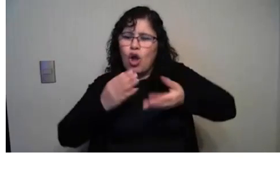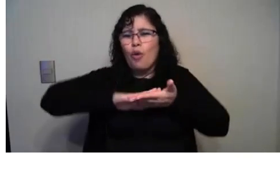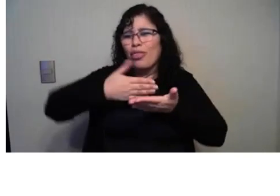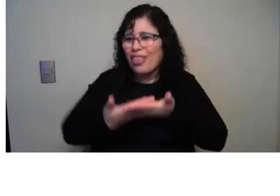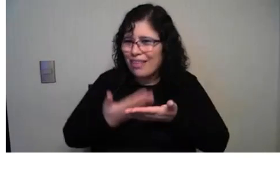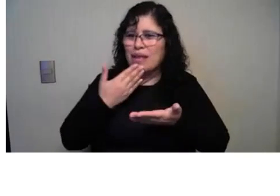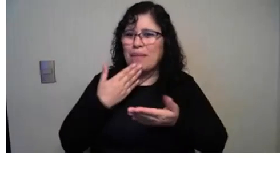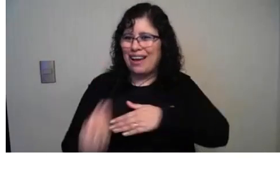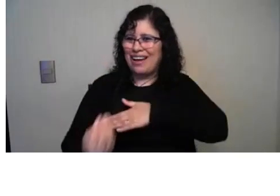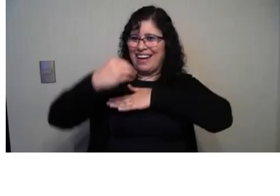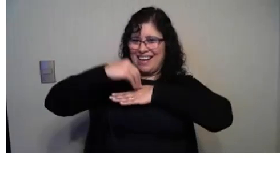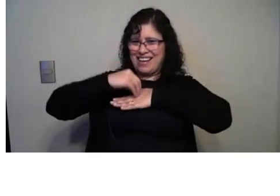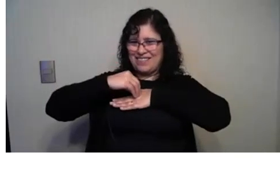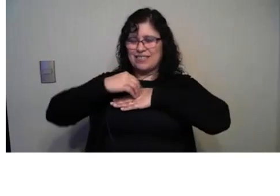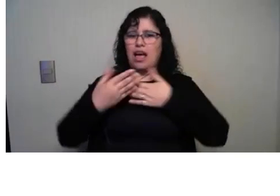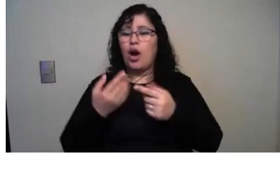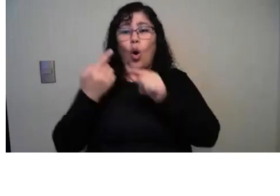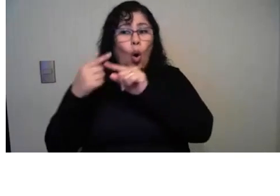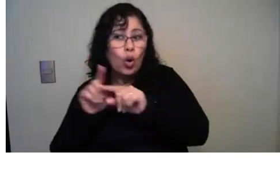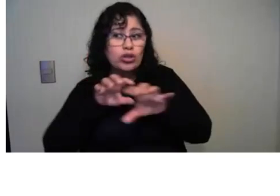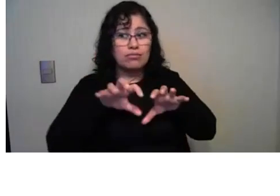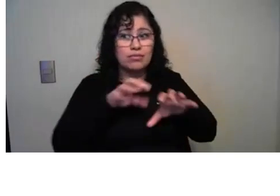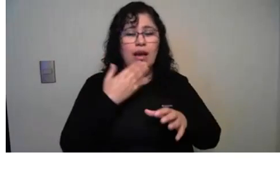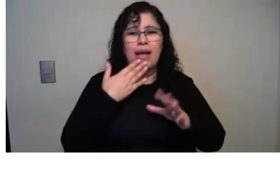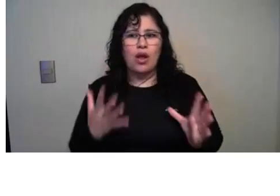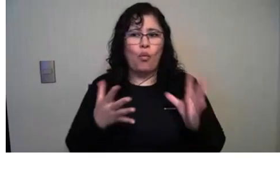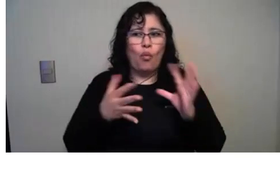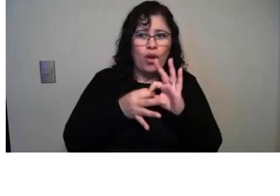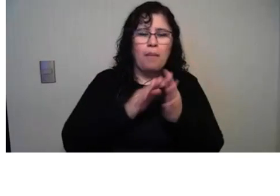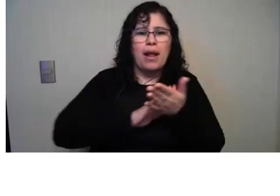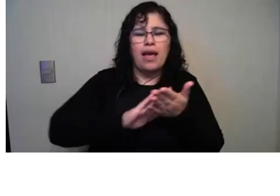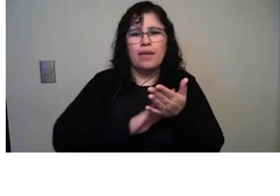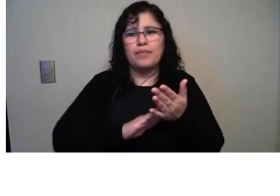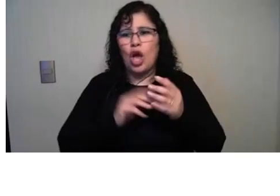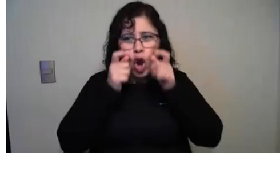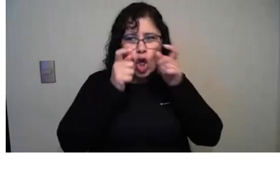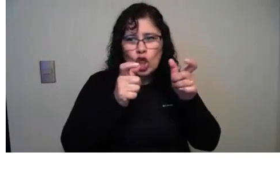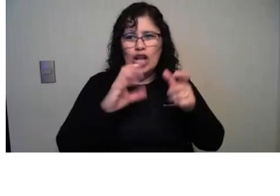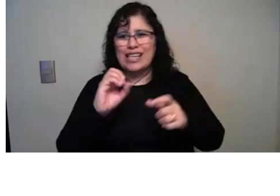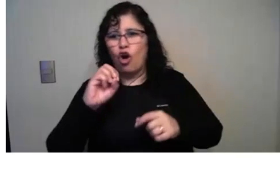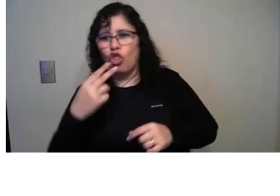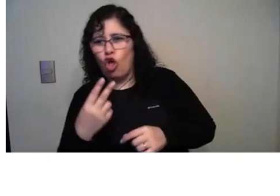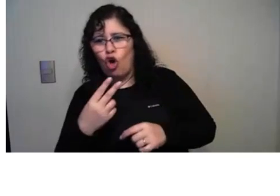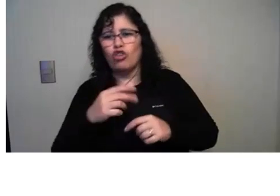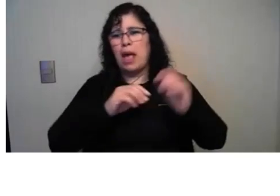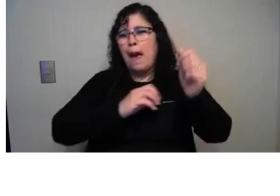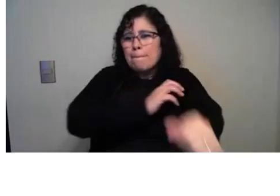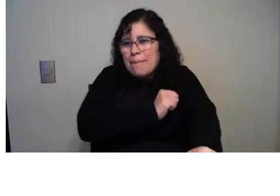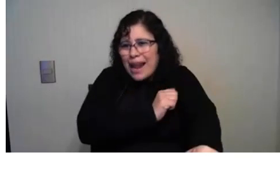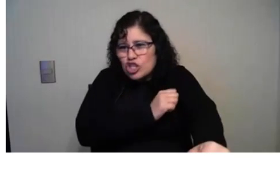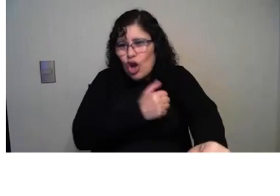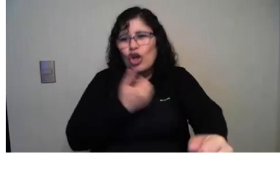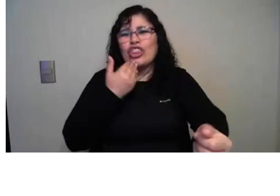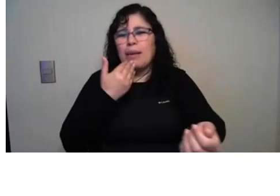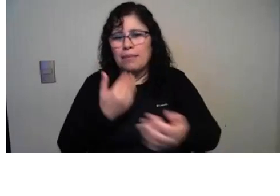algunos elementos asociados de control de CO2, presión, y los vamos